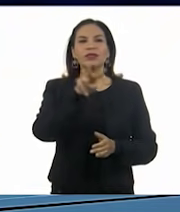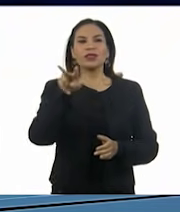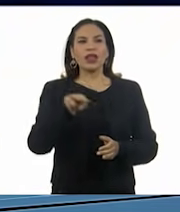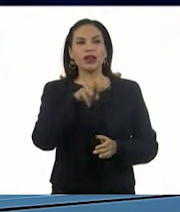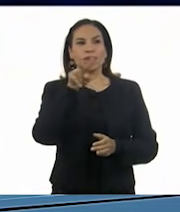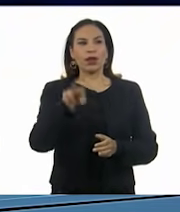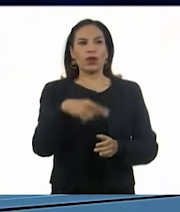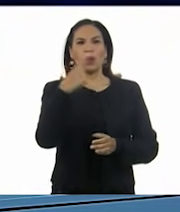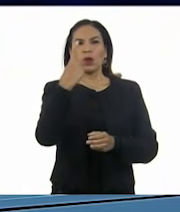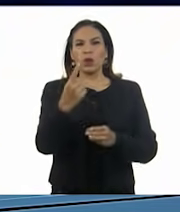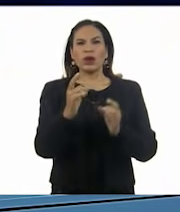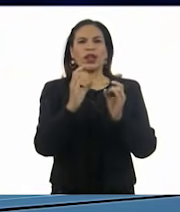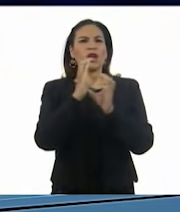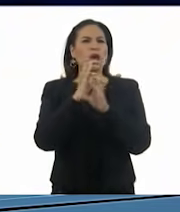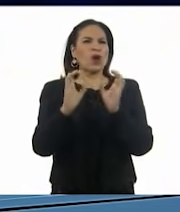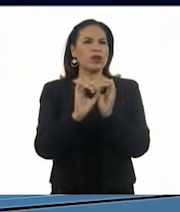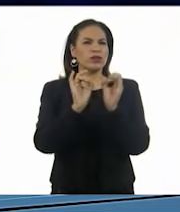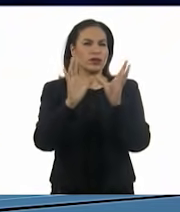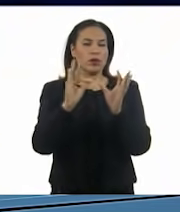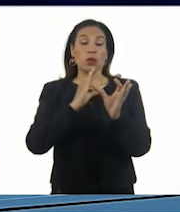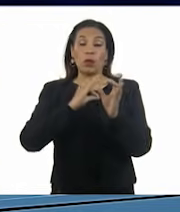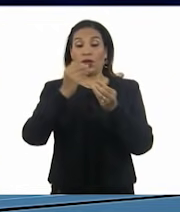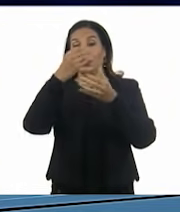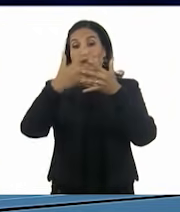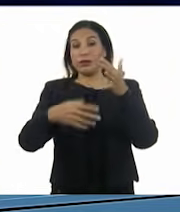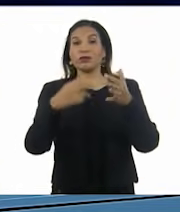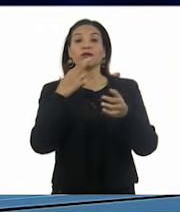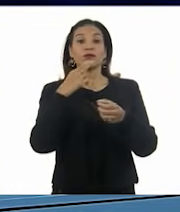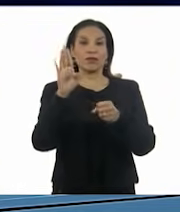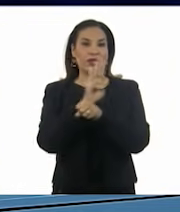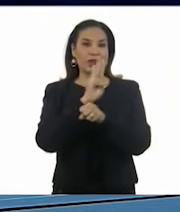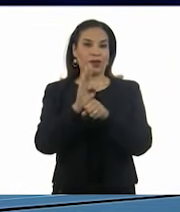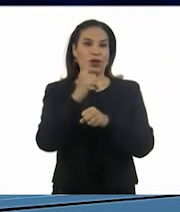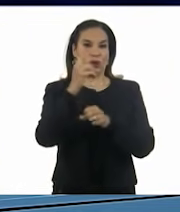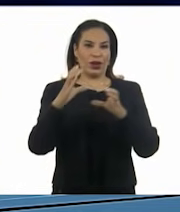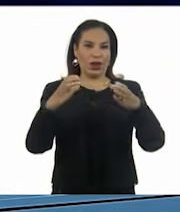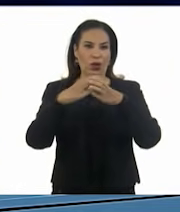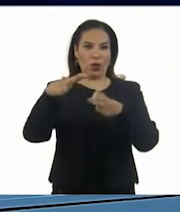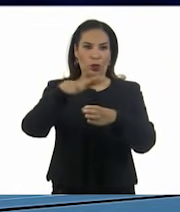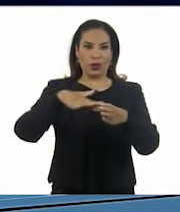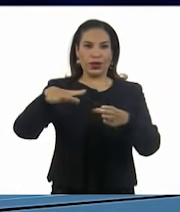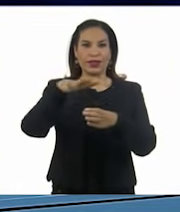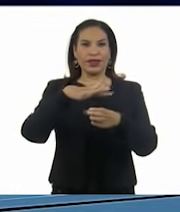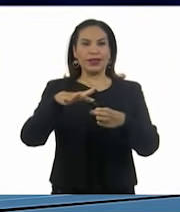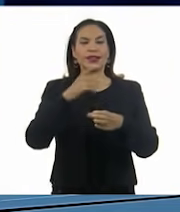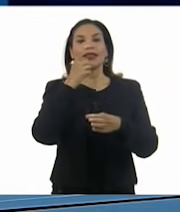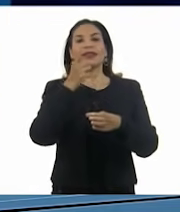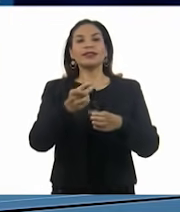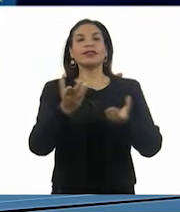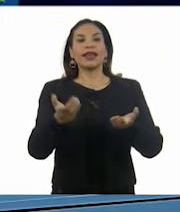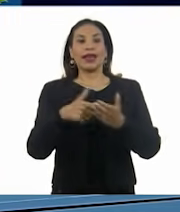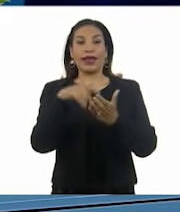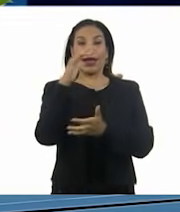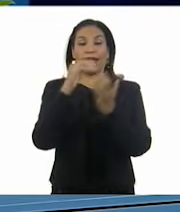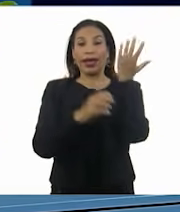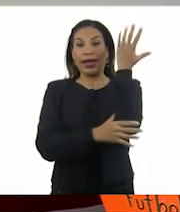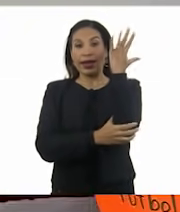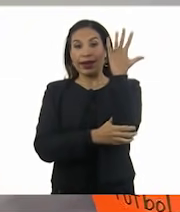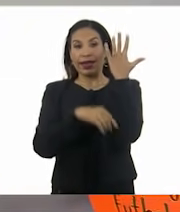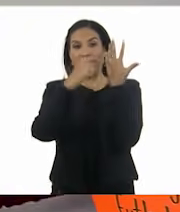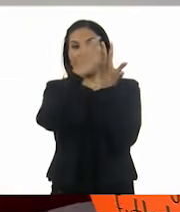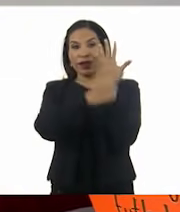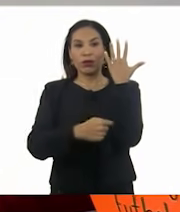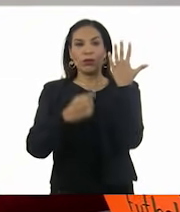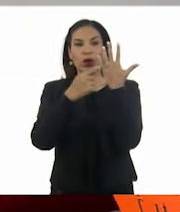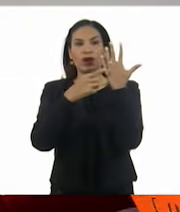que una pequeña acción puede tener muchos beneficios para una comodidad. Les decía que el árbol está formado